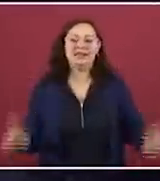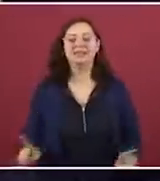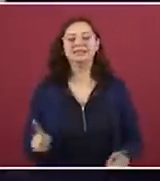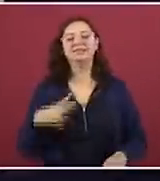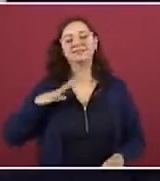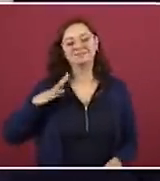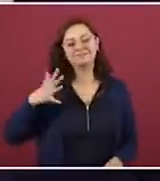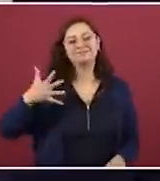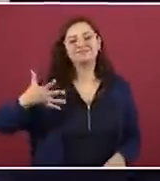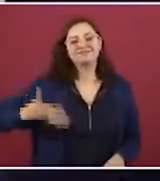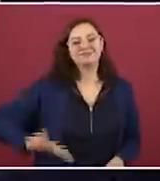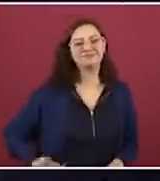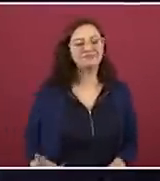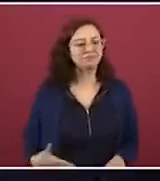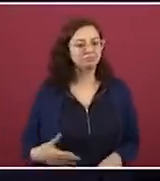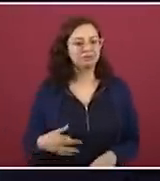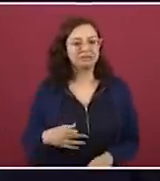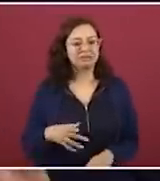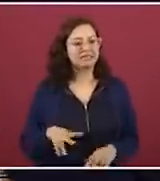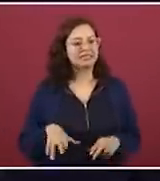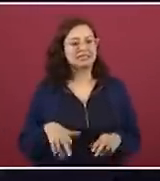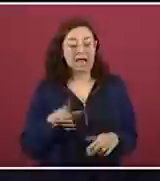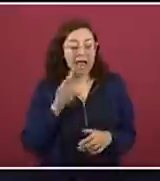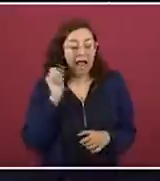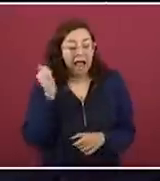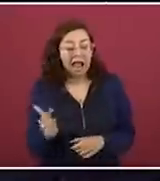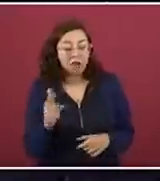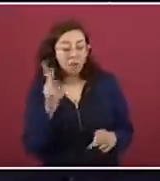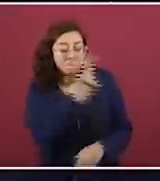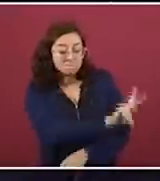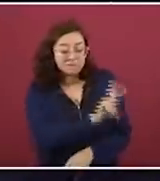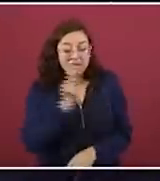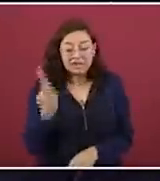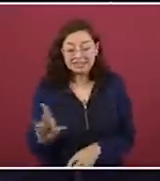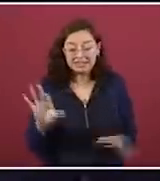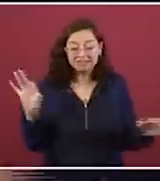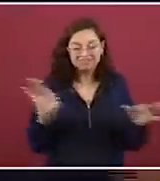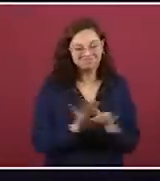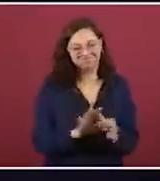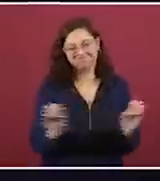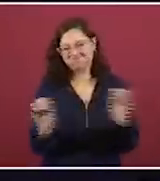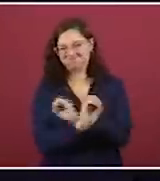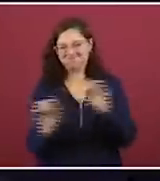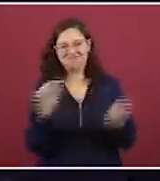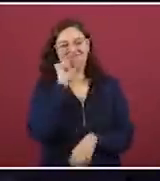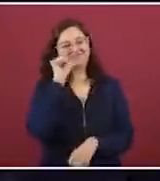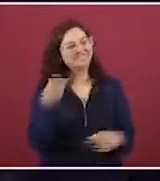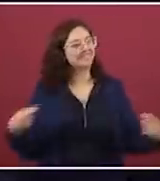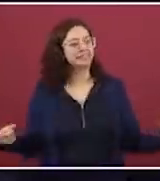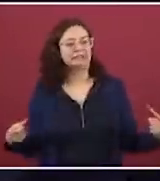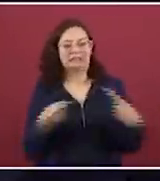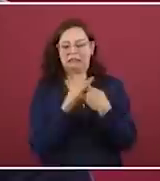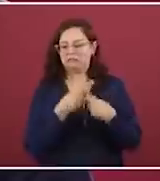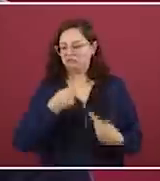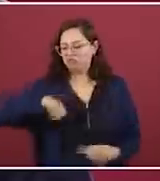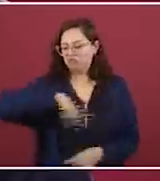distinto y contrapuesto al conservadurismo. Miren cómo dejaron el país.